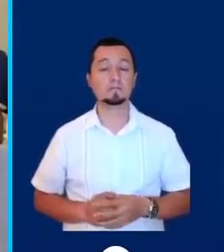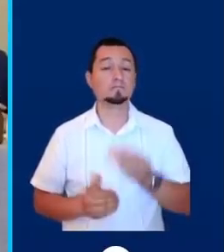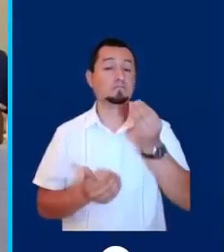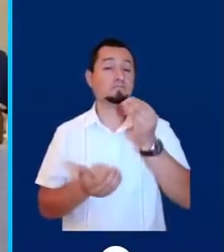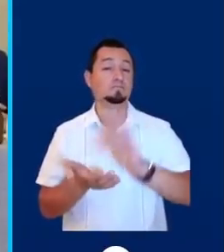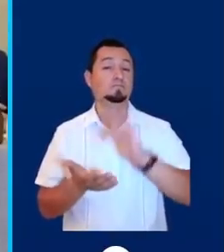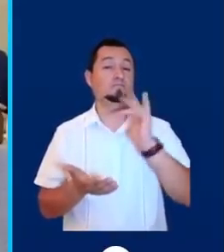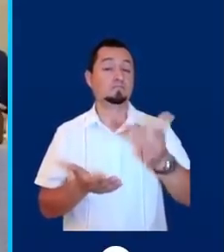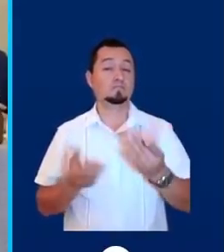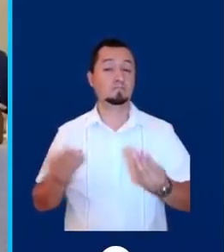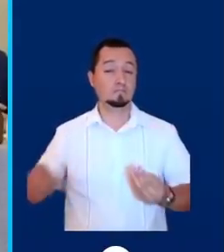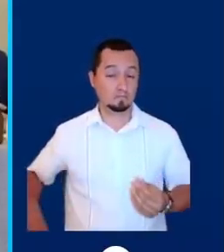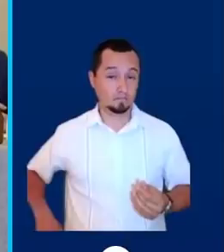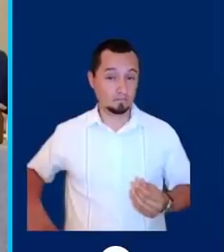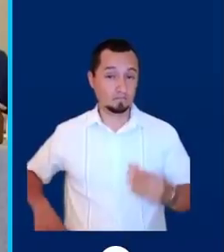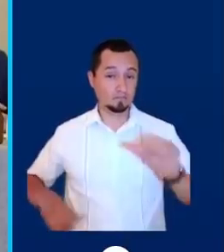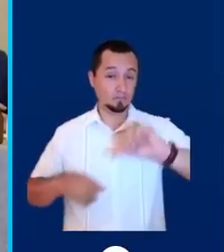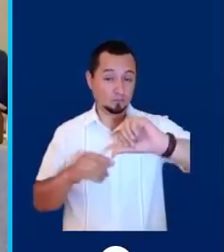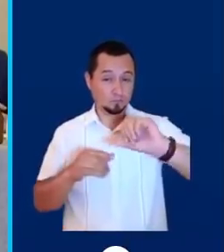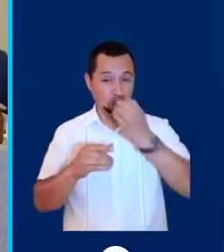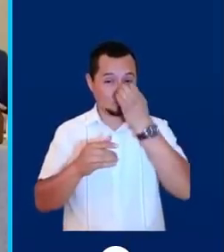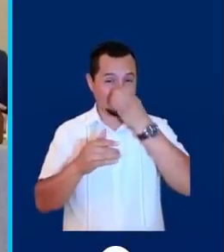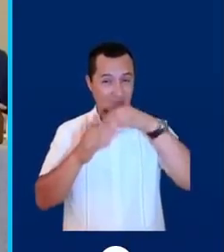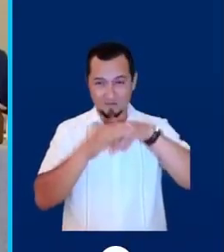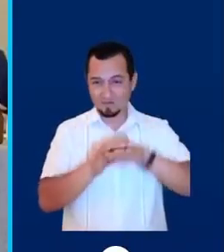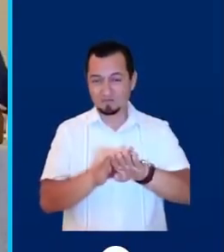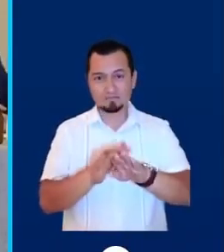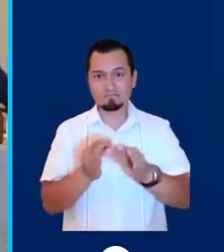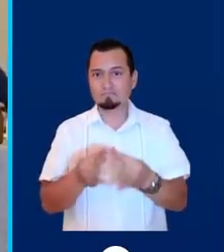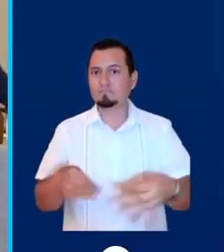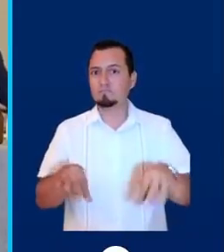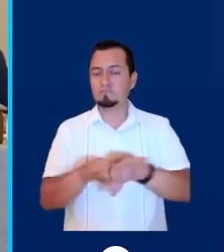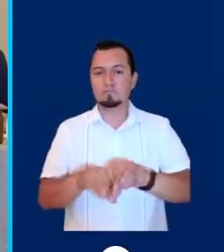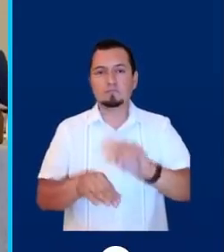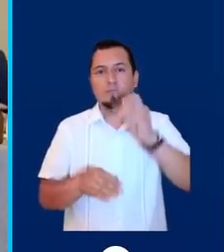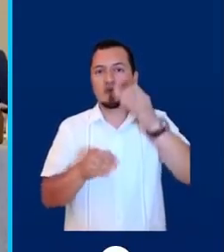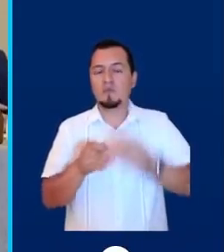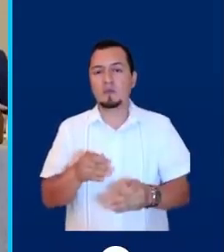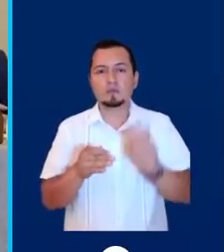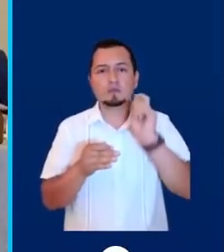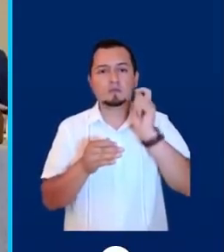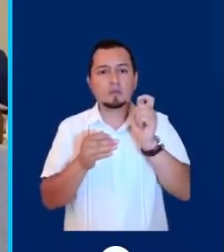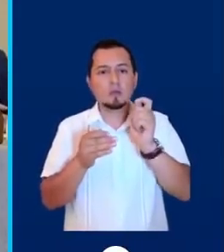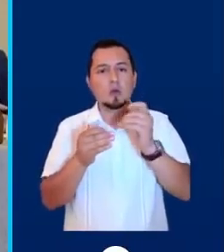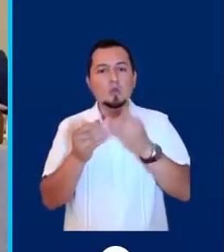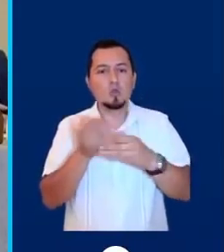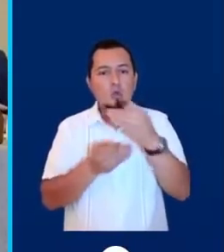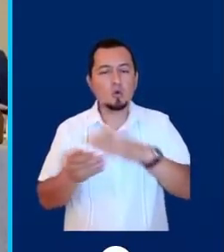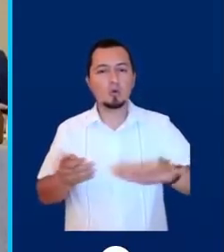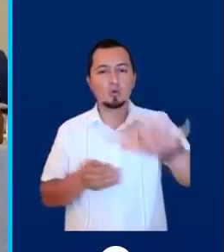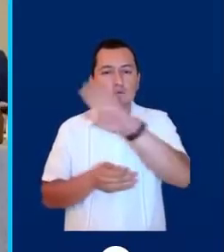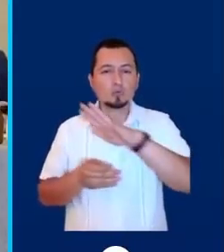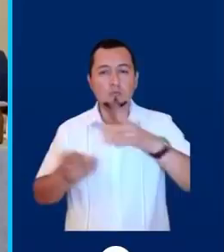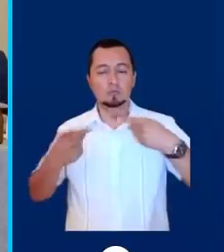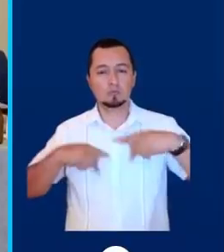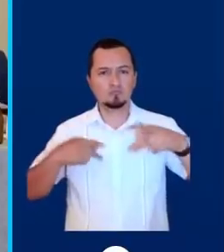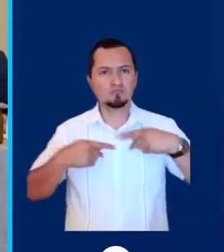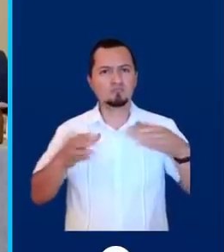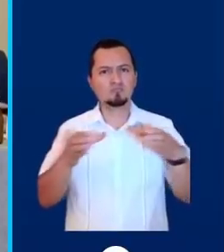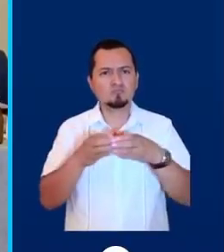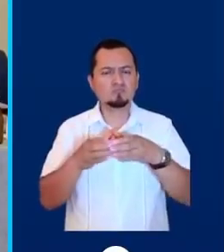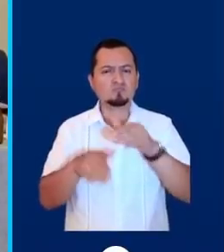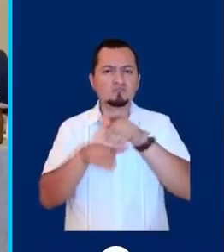Muchas gracias, gobernador. Bueno, este regreso es parte del fruto de todo el esfuerzo de la